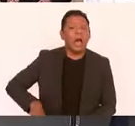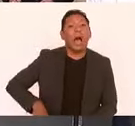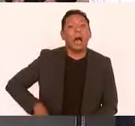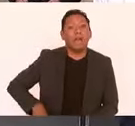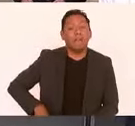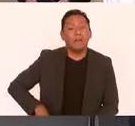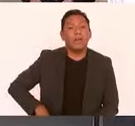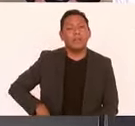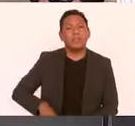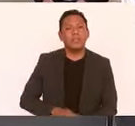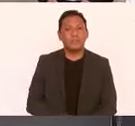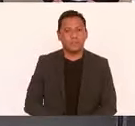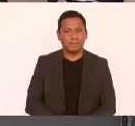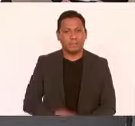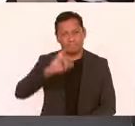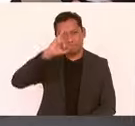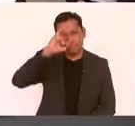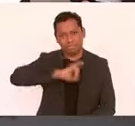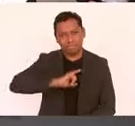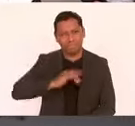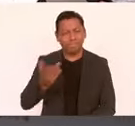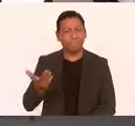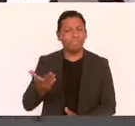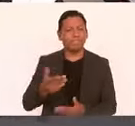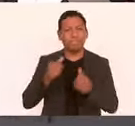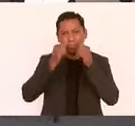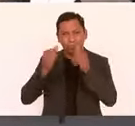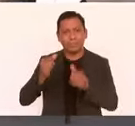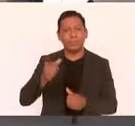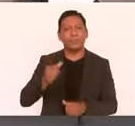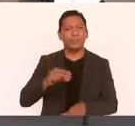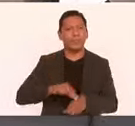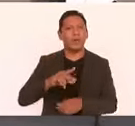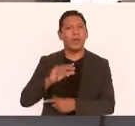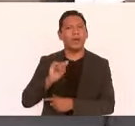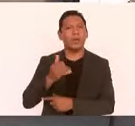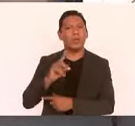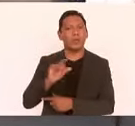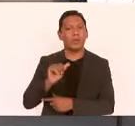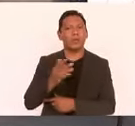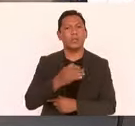de México, doctora Claudia Sheinbaum Pardo.